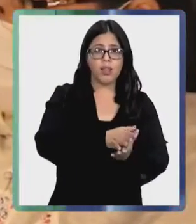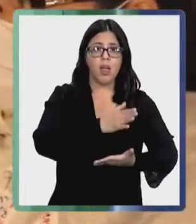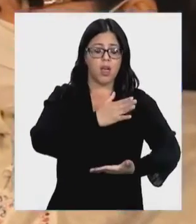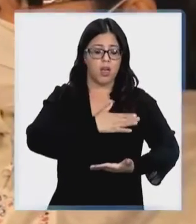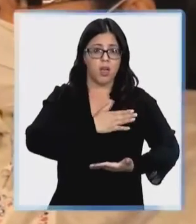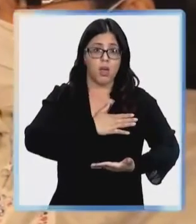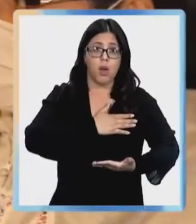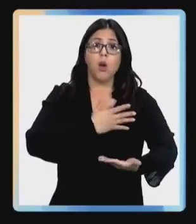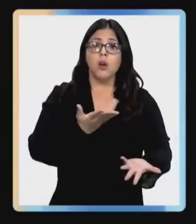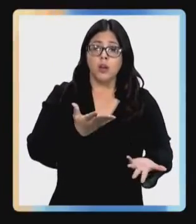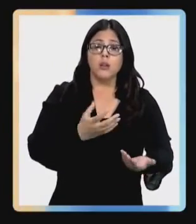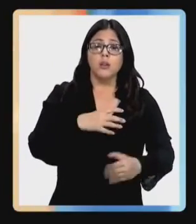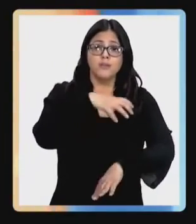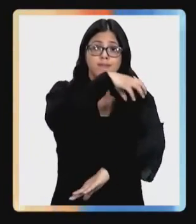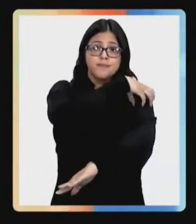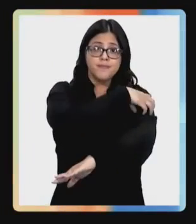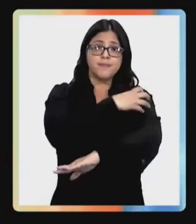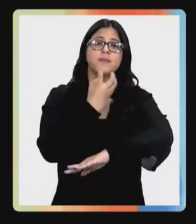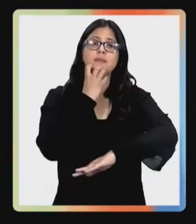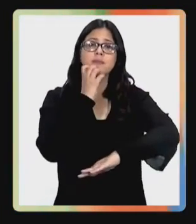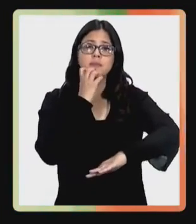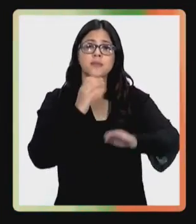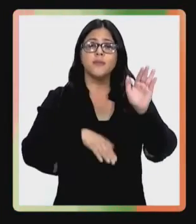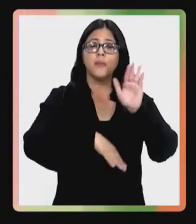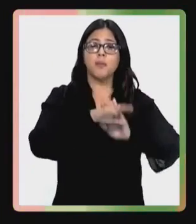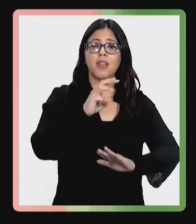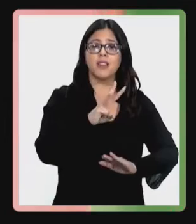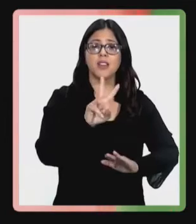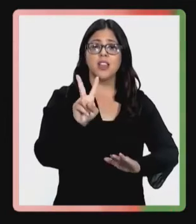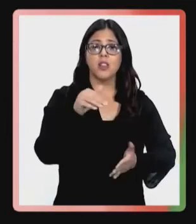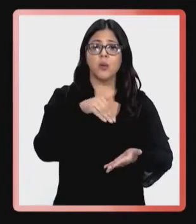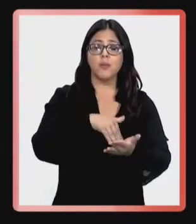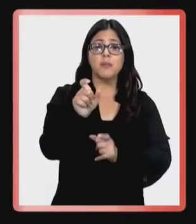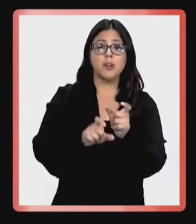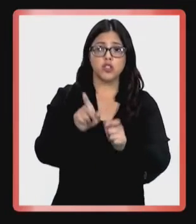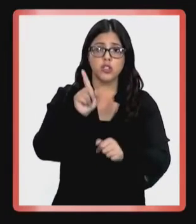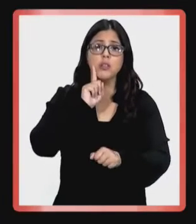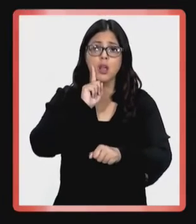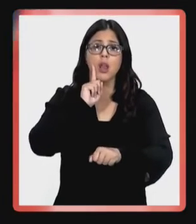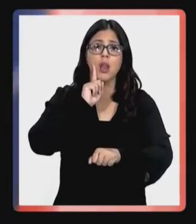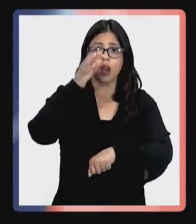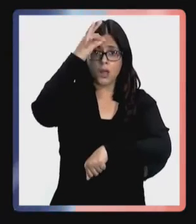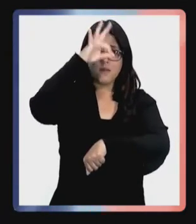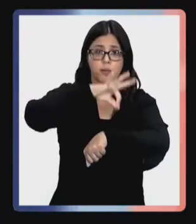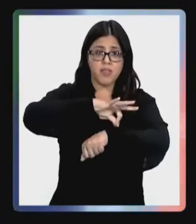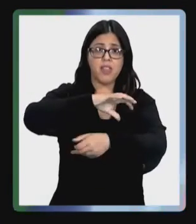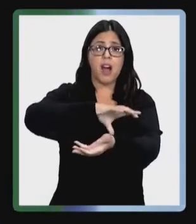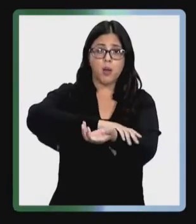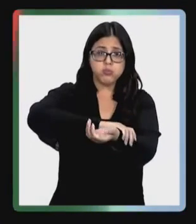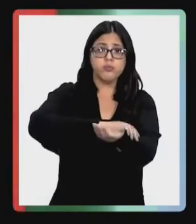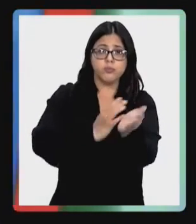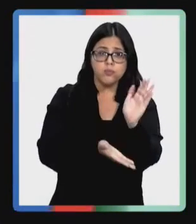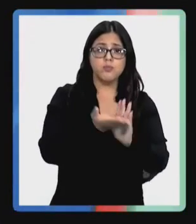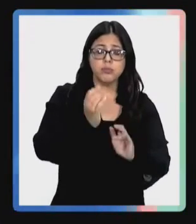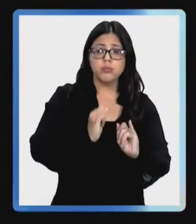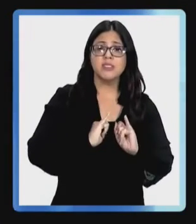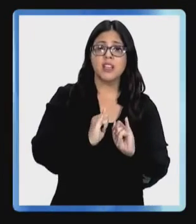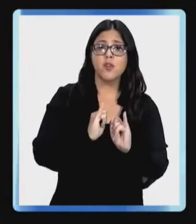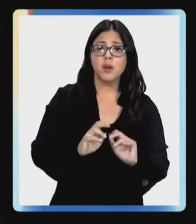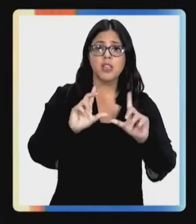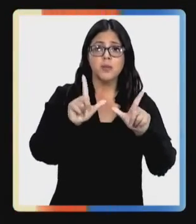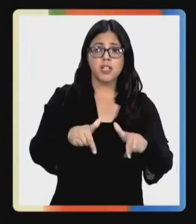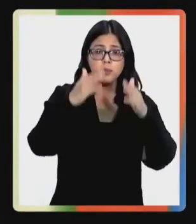muerte cardiovascular. En la región de Antofagasta, más de 32.000 personas tienen hipertensión, según